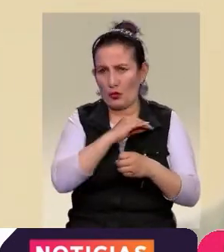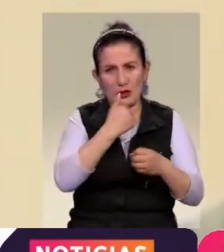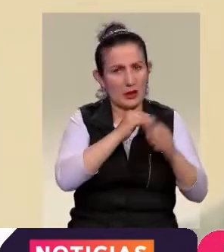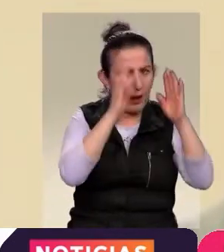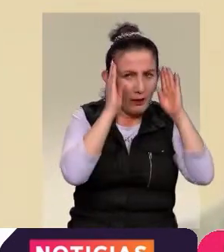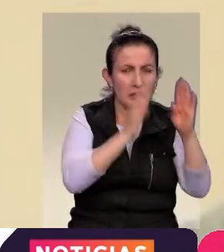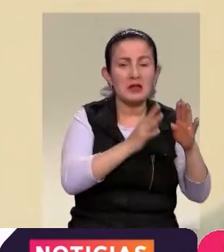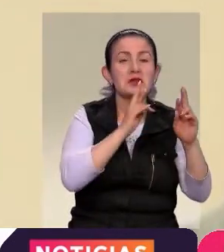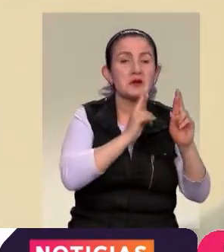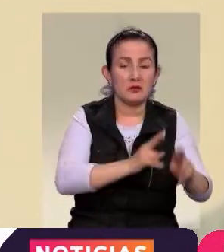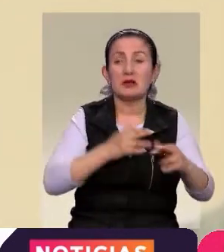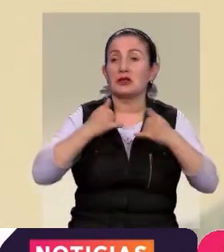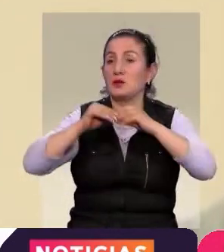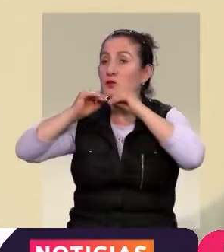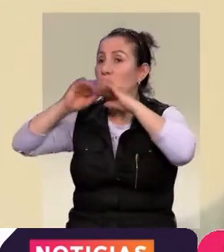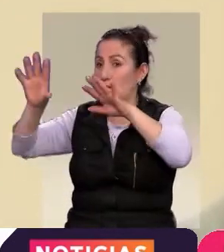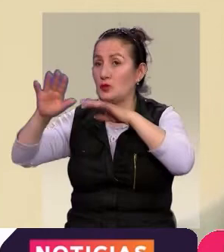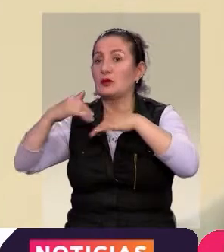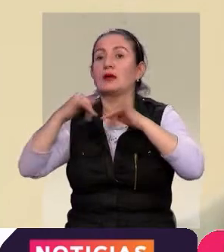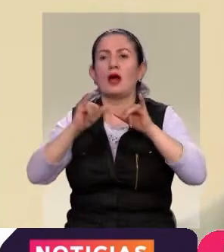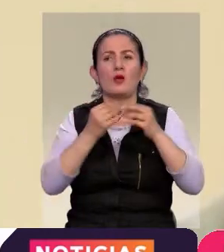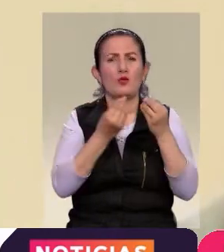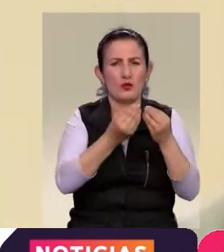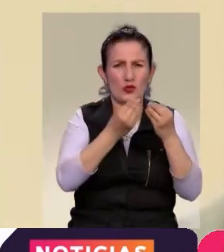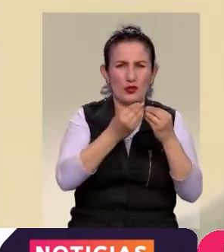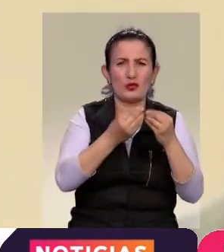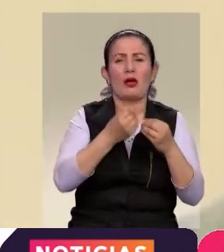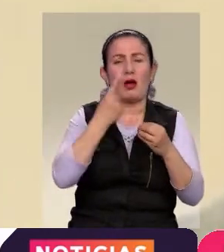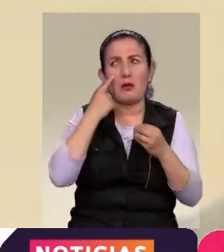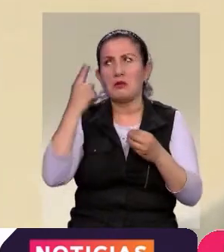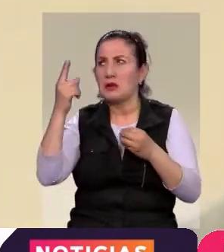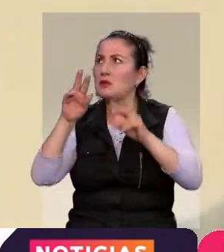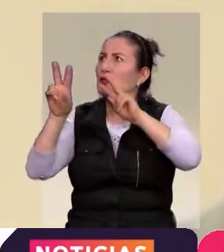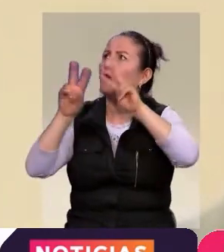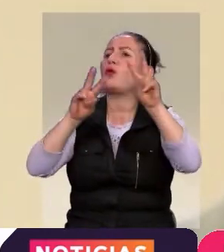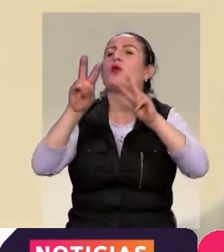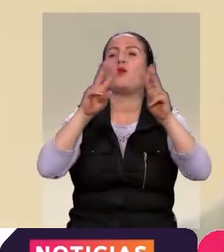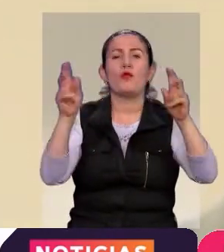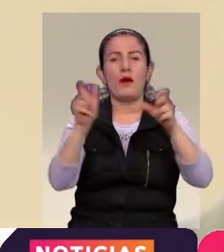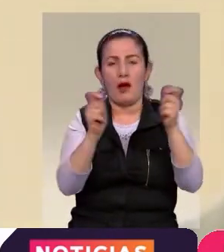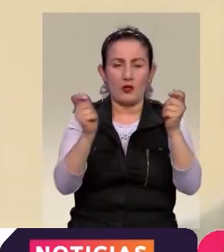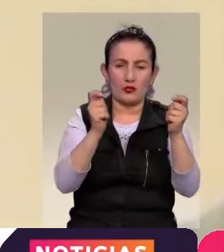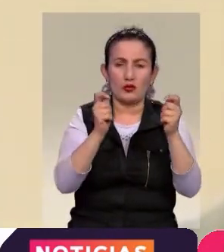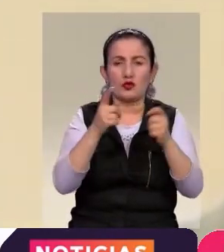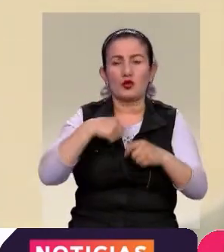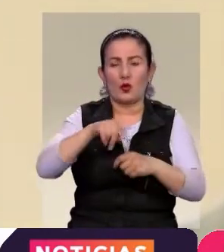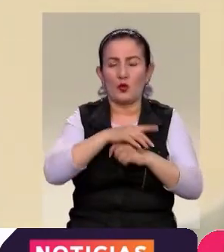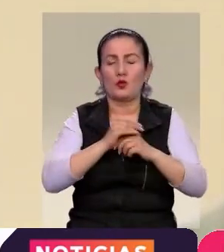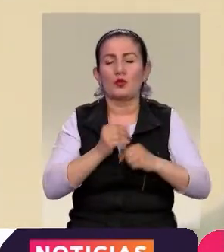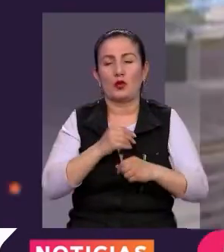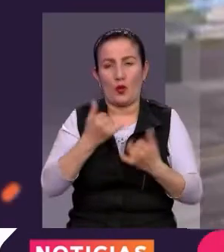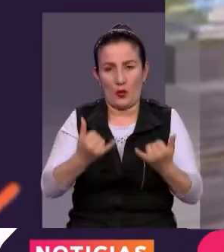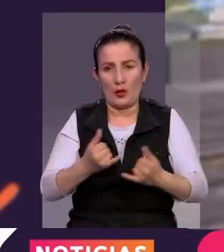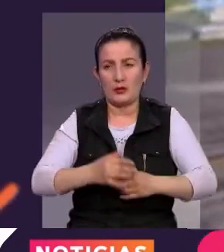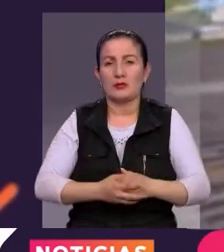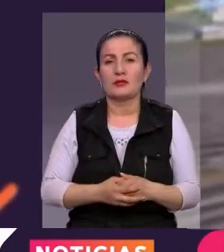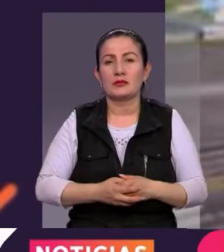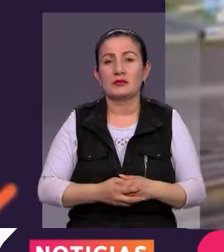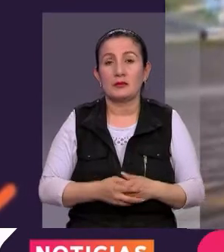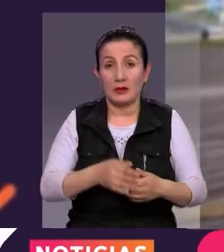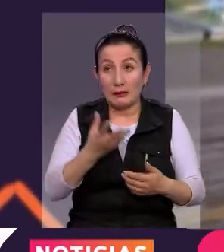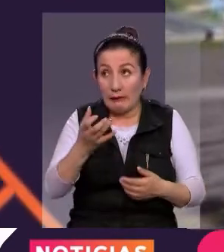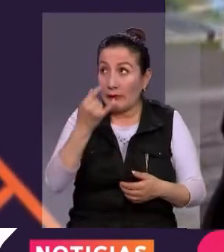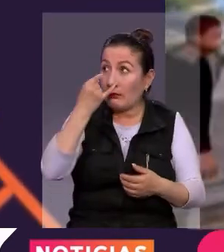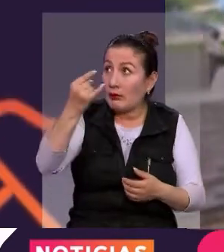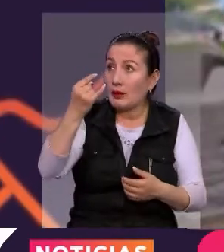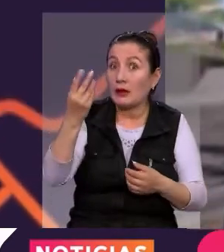se respondieron, se publicaron y muchas fueron tenidas en cuenta para poder hacer ajustes al pliego definitivo que se publicó el día de hoy. Las firmas